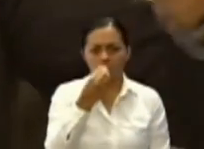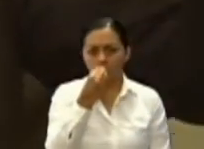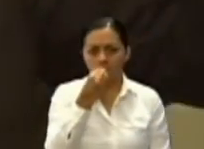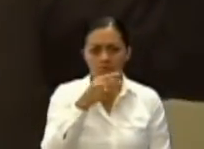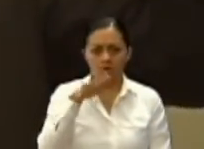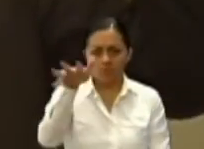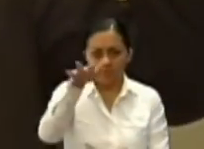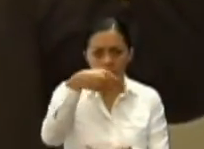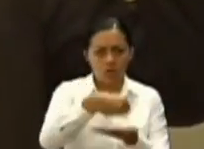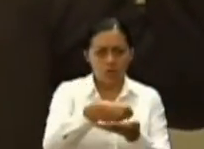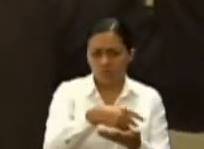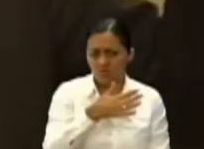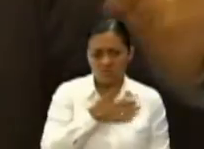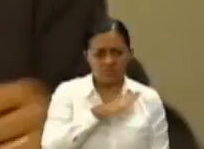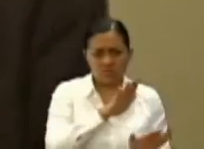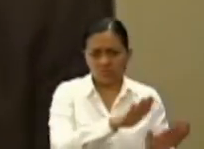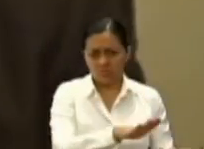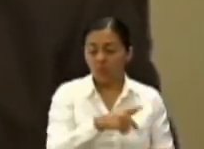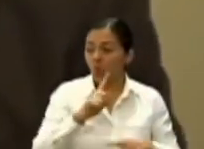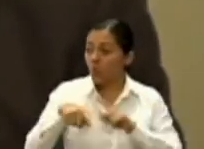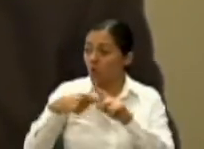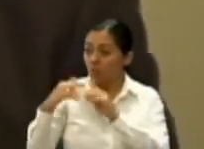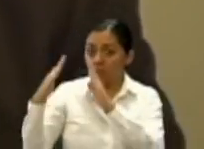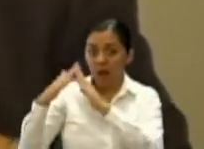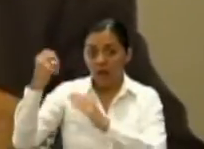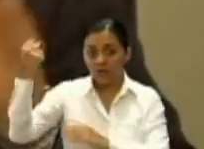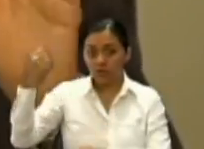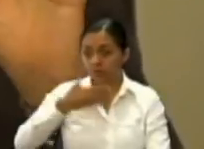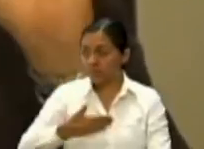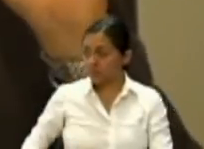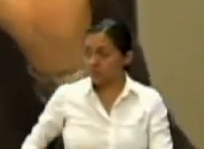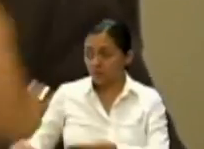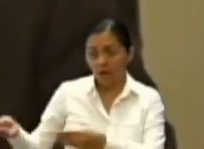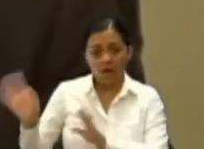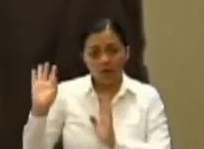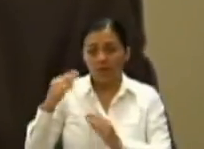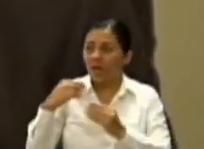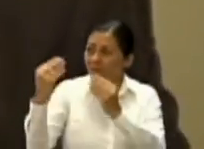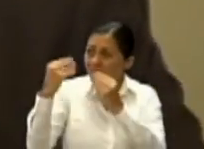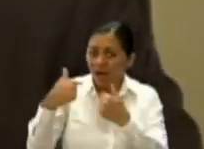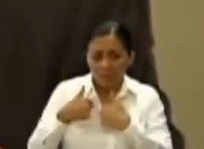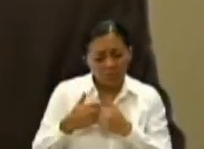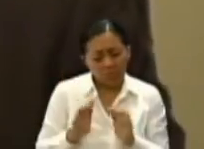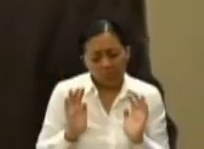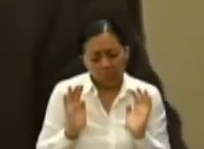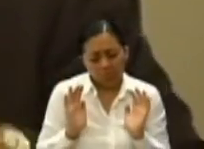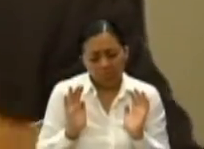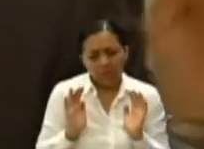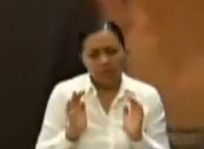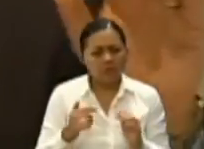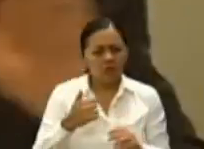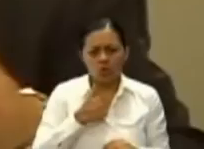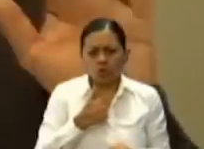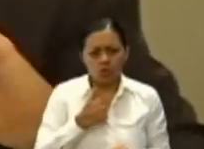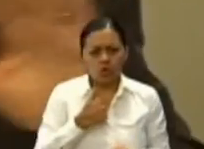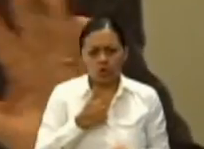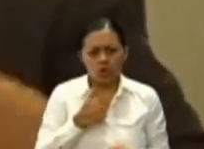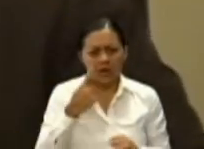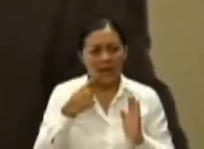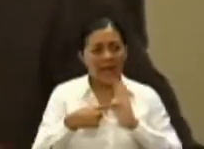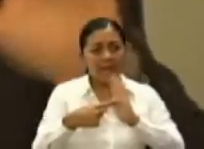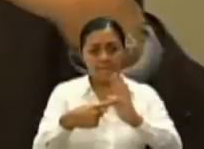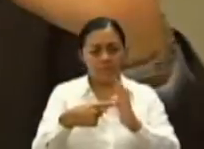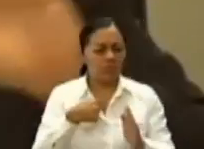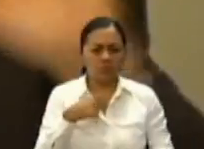todo lo que pagaría carondelet si viviera en carondelet entonces que no me venga a dar cátedra de moral y buenas costumbres no tienes para empezar yo no me creo referencia para